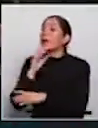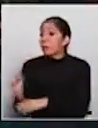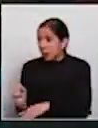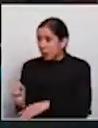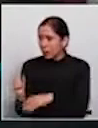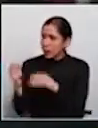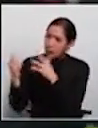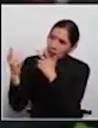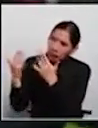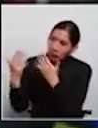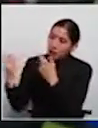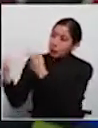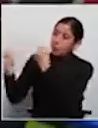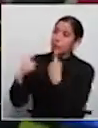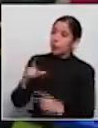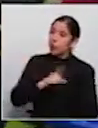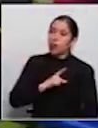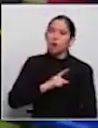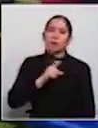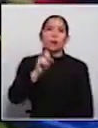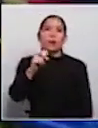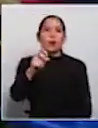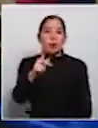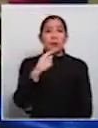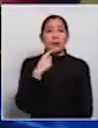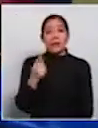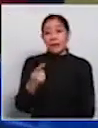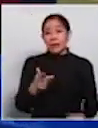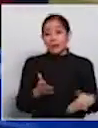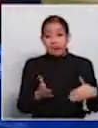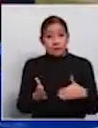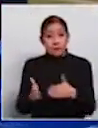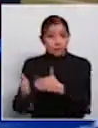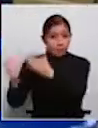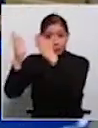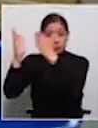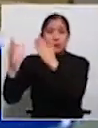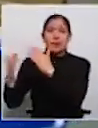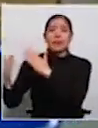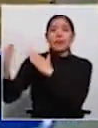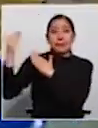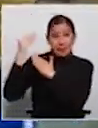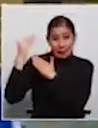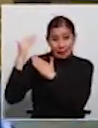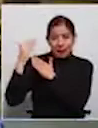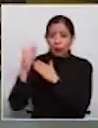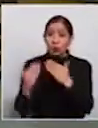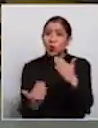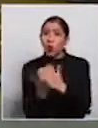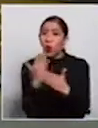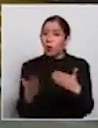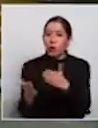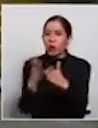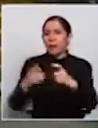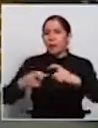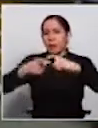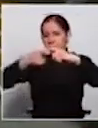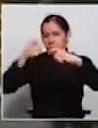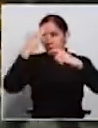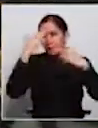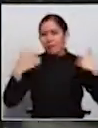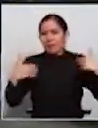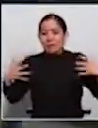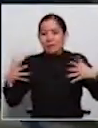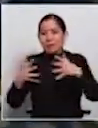orden de tránsito. Muy bien, ahí está. Las salidas al oriente por la carretera nueva han sido suspendidas porque hay un bloqueo en la